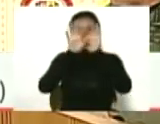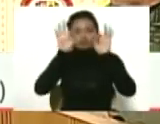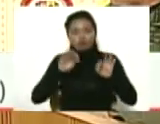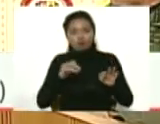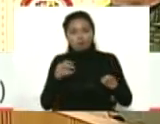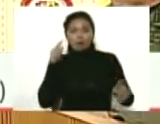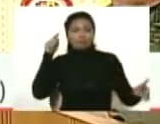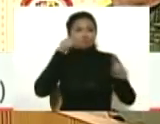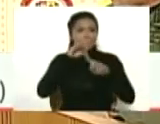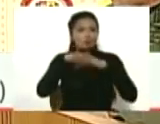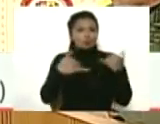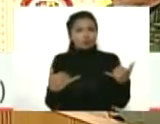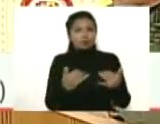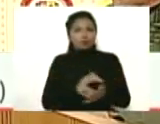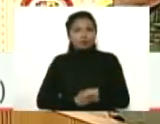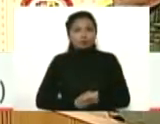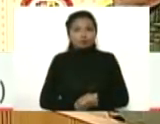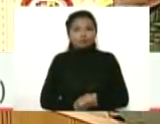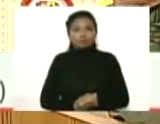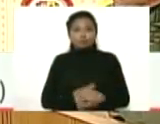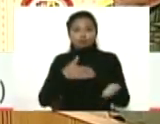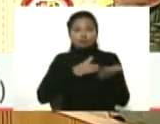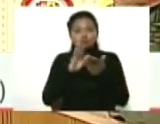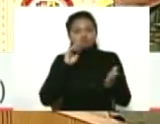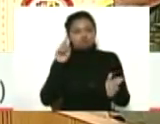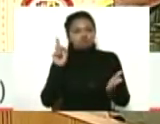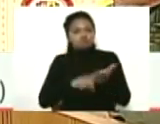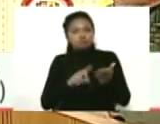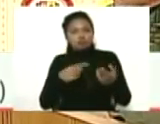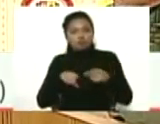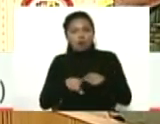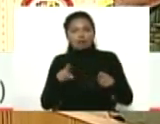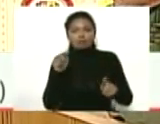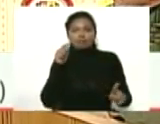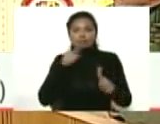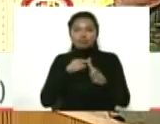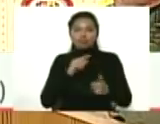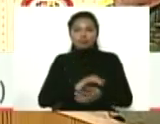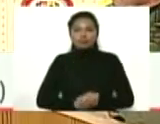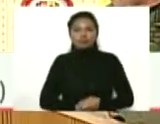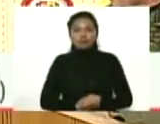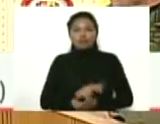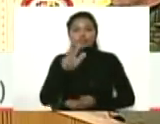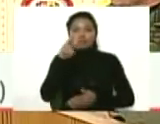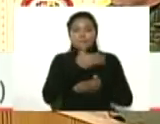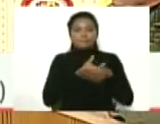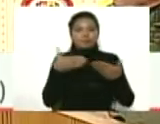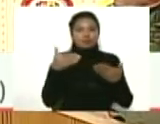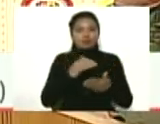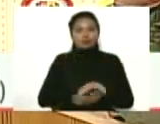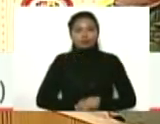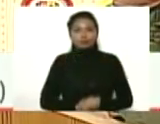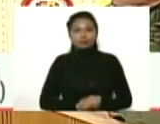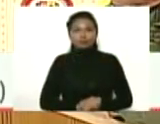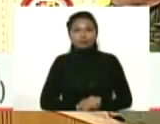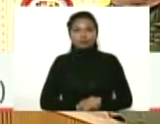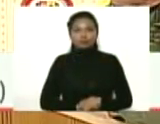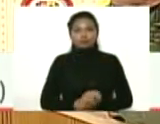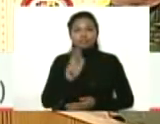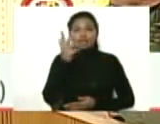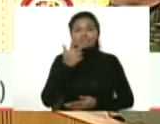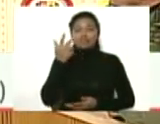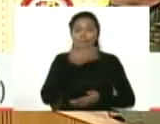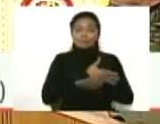la meta, el sobrecumplimiento de la meta. No solo que llegamos a 3 millones, sino que tenemos